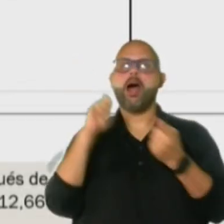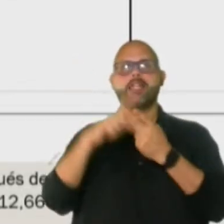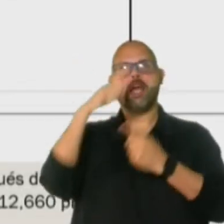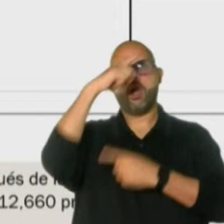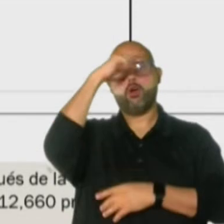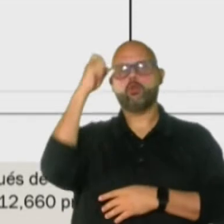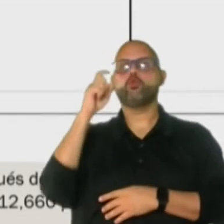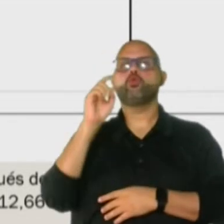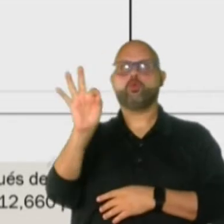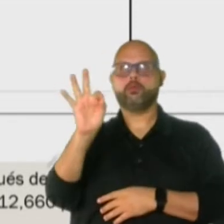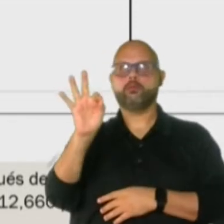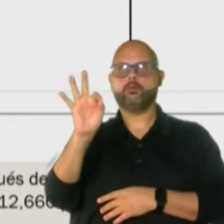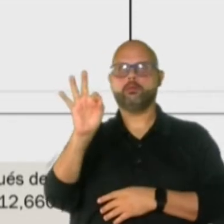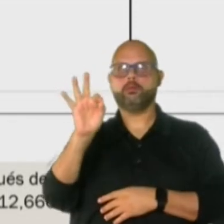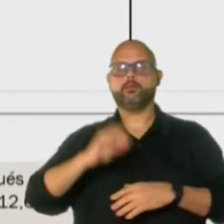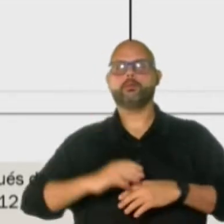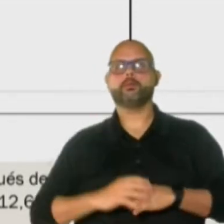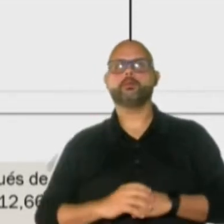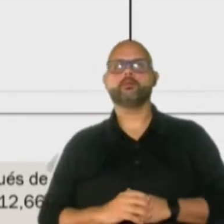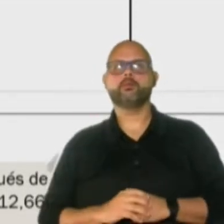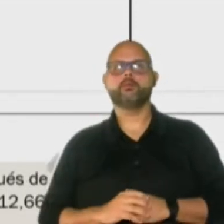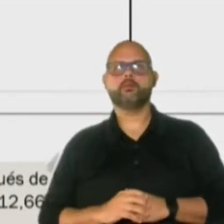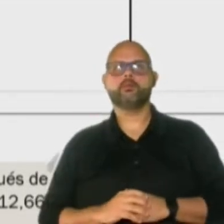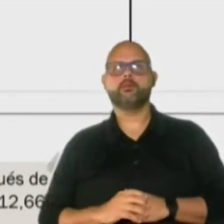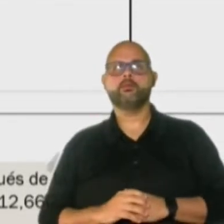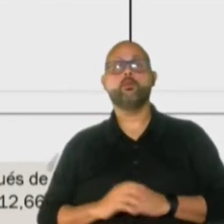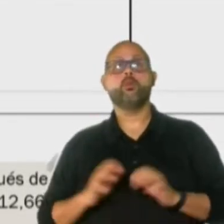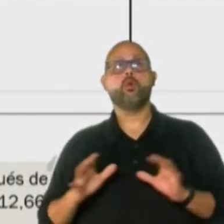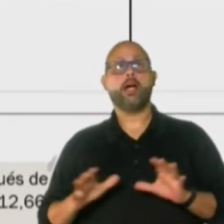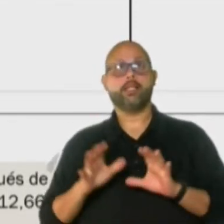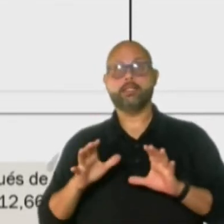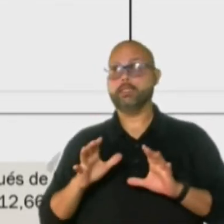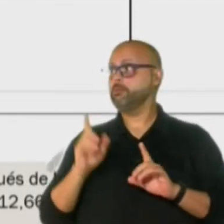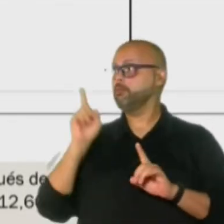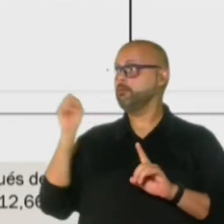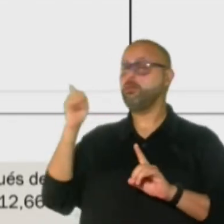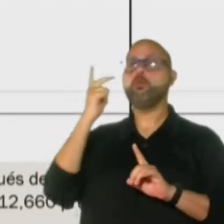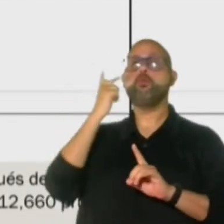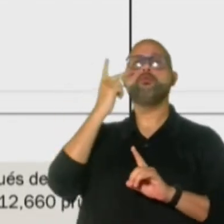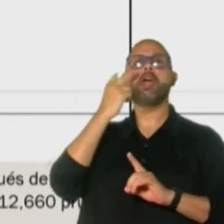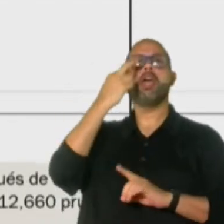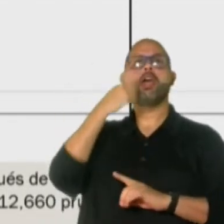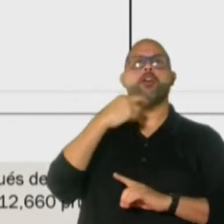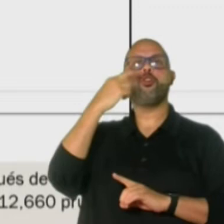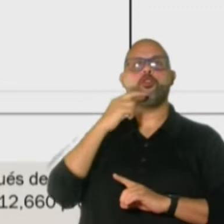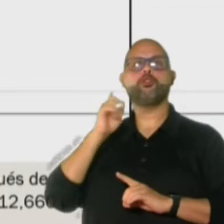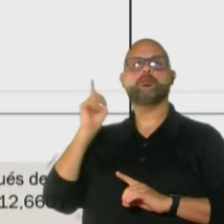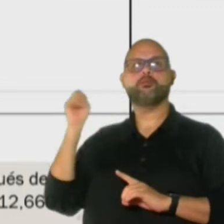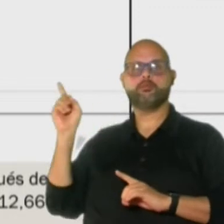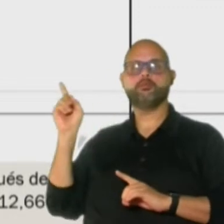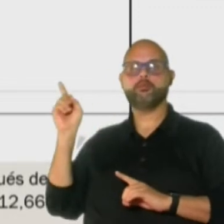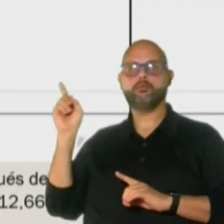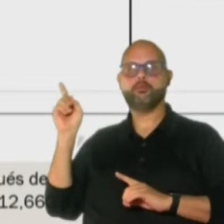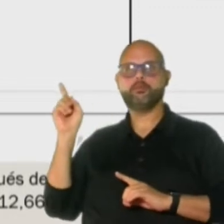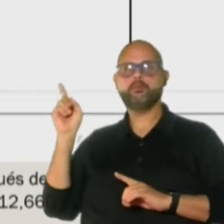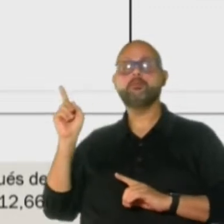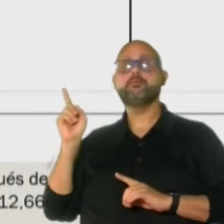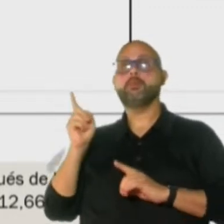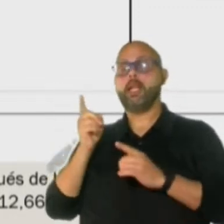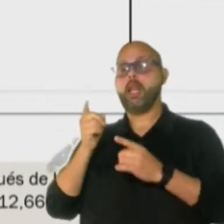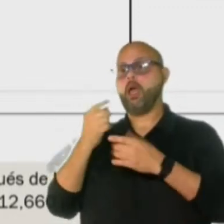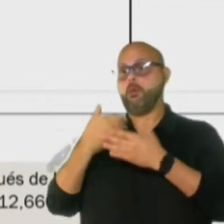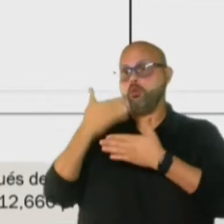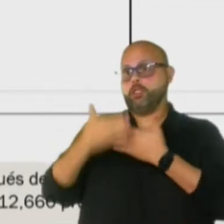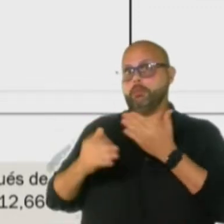una proyección, que es lo que se ve en rojo, cuando hacemos una proyección de cómo van a ser las próximas semanas basado en